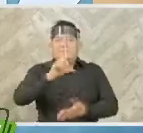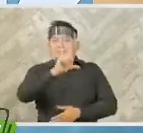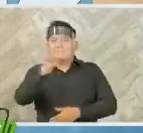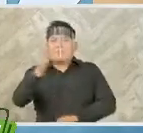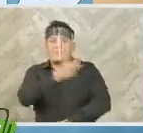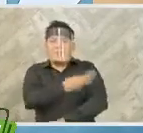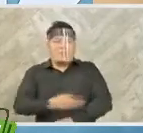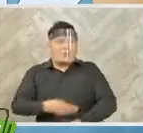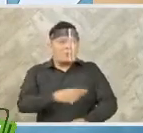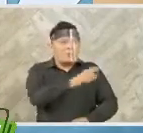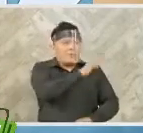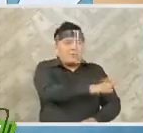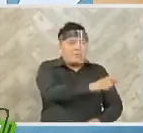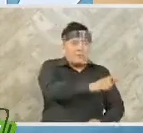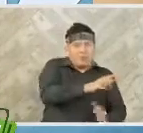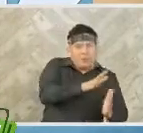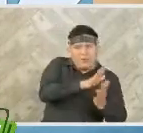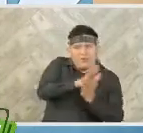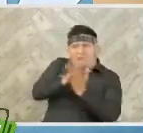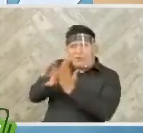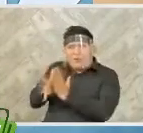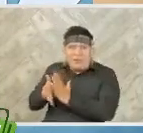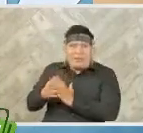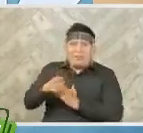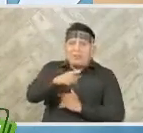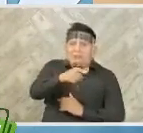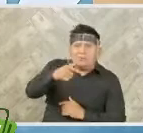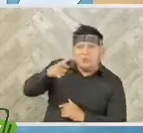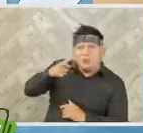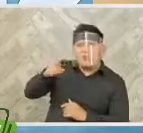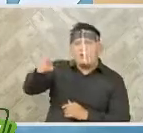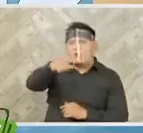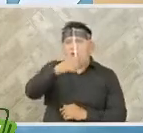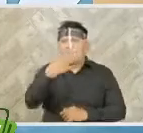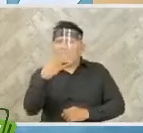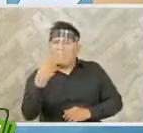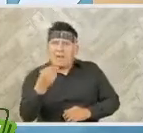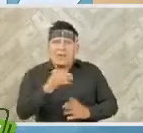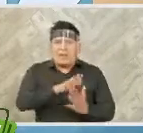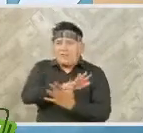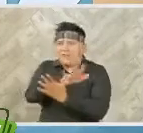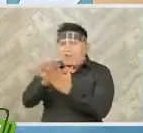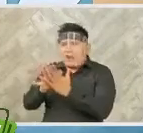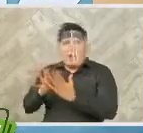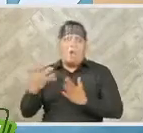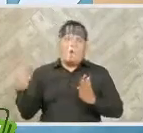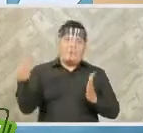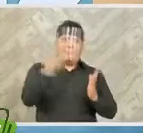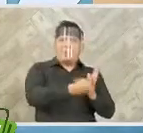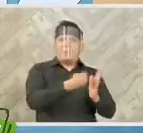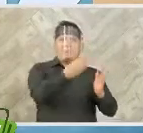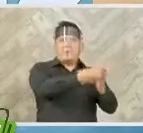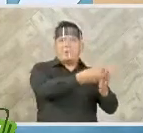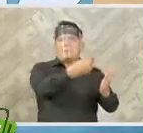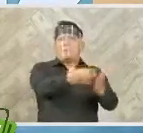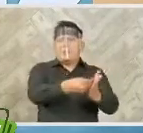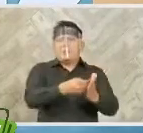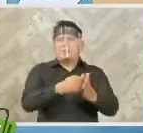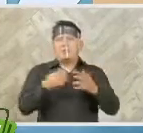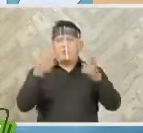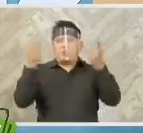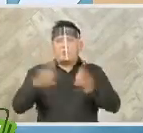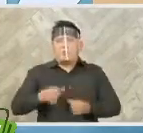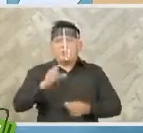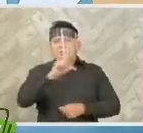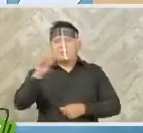todo este programa de informantes por parte de la Policía Metropolitana de Cúcuta. Y también